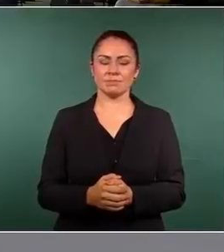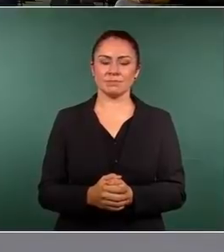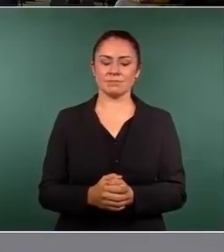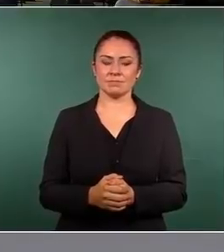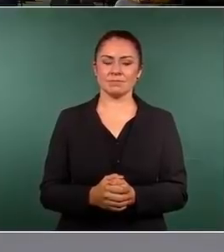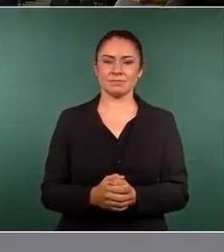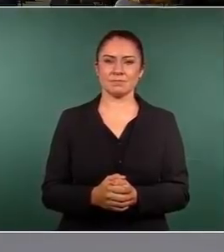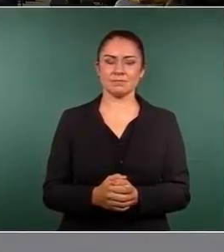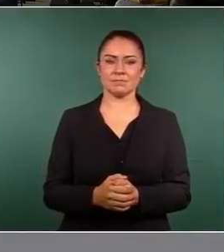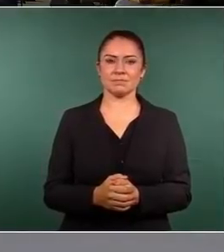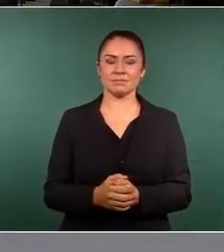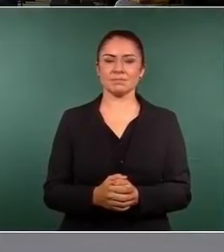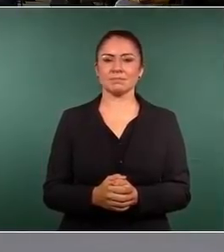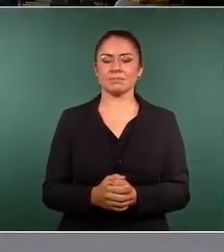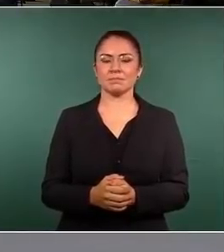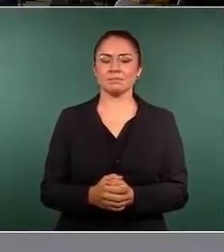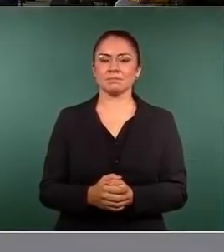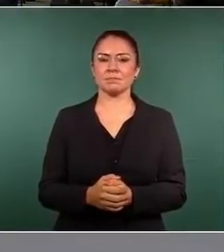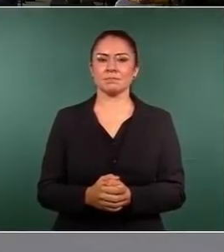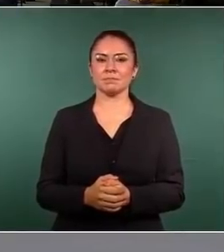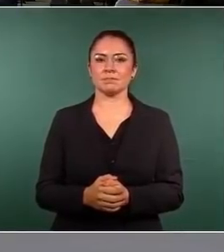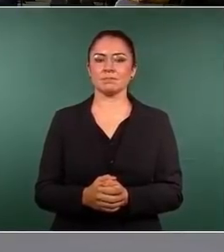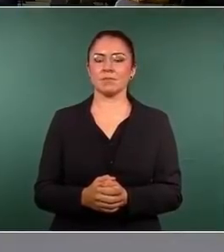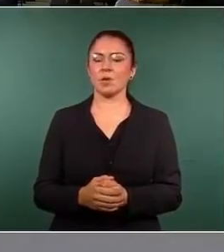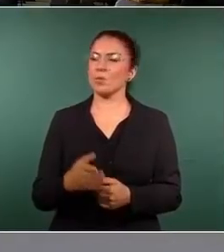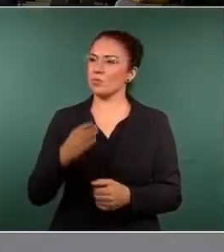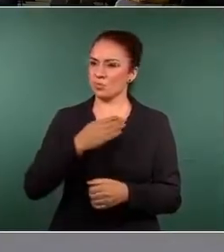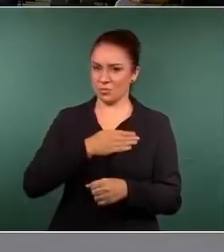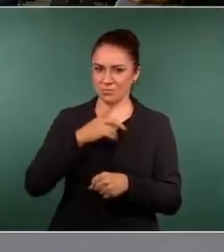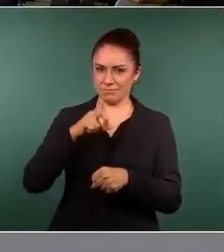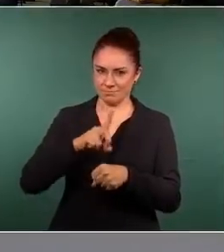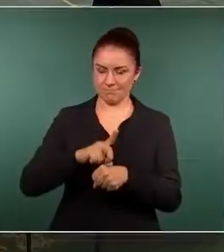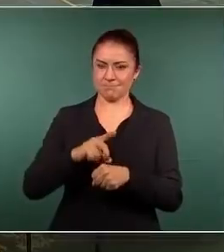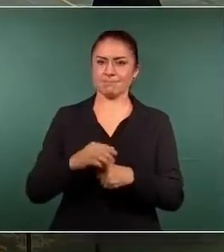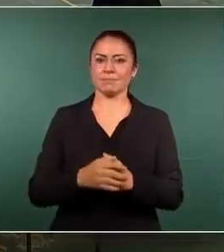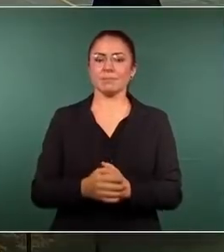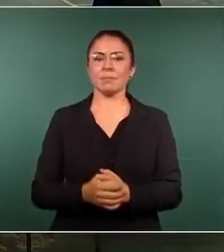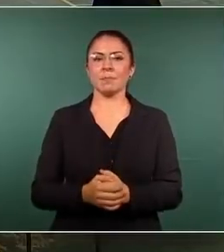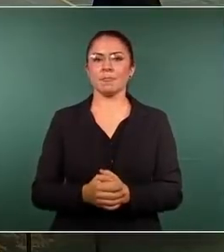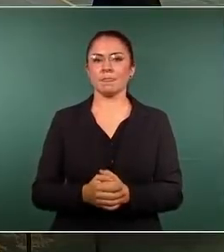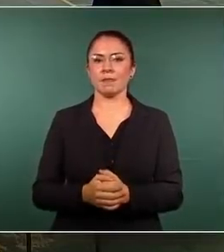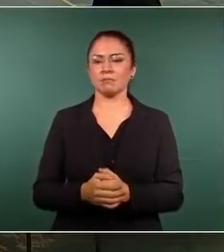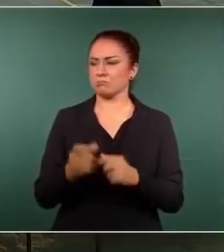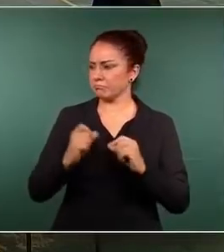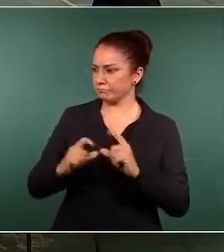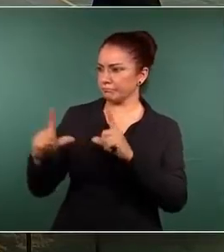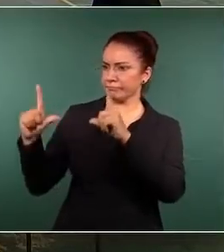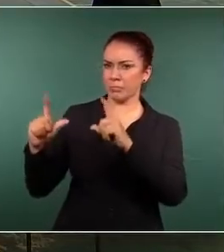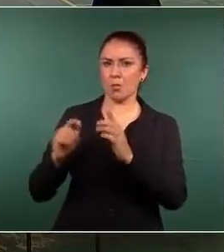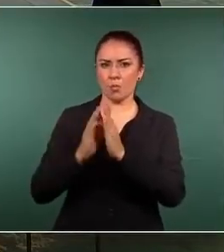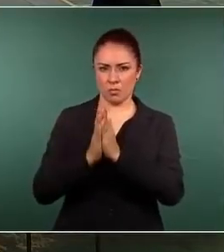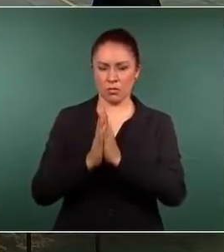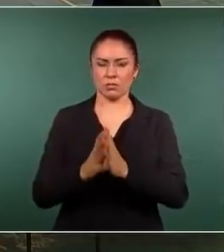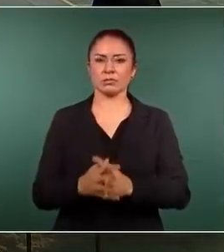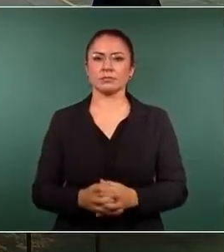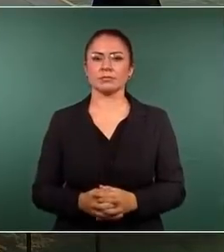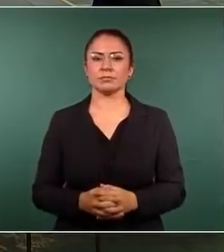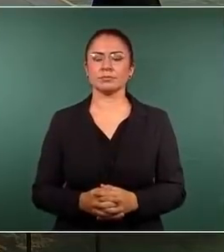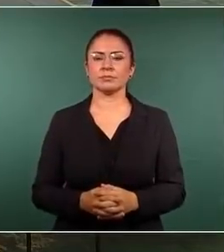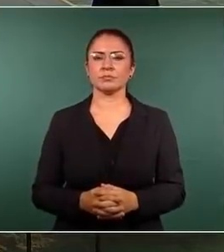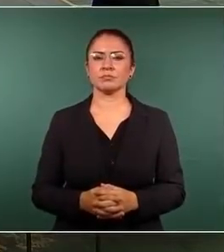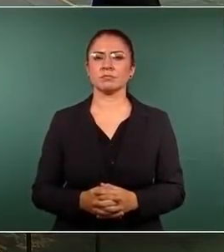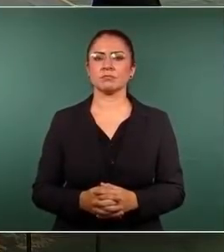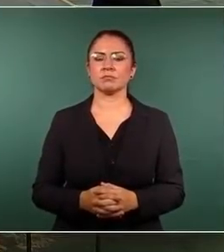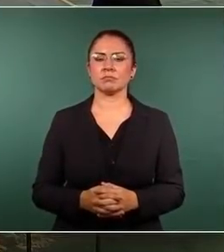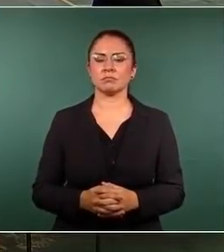con su permiso señor presidente buenos días ponemos las láminas por favor el